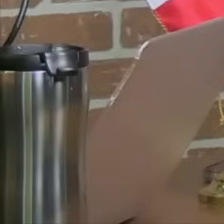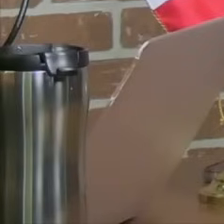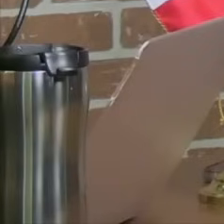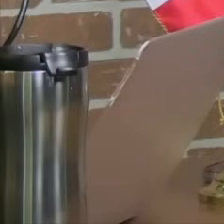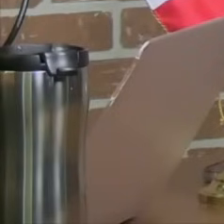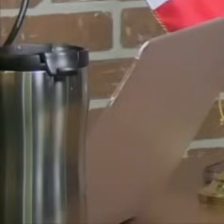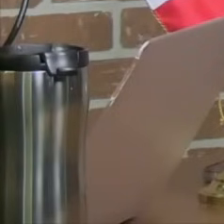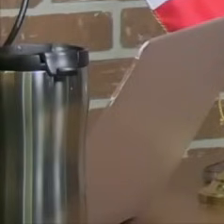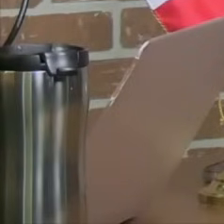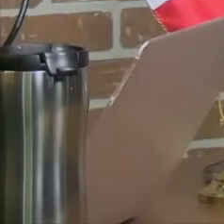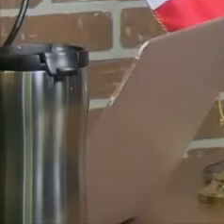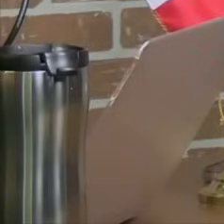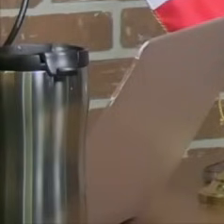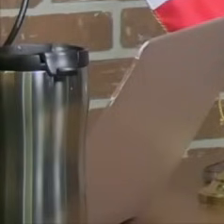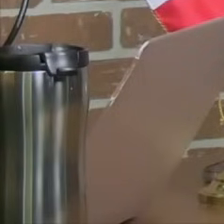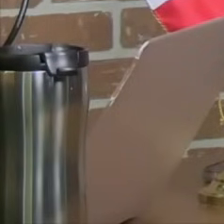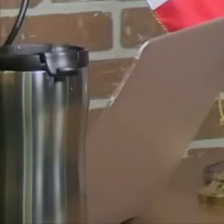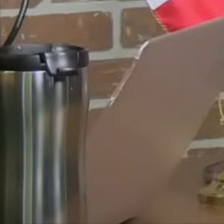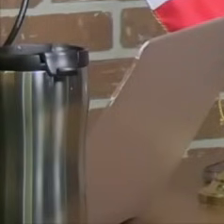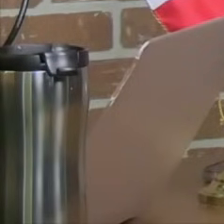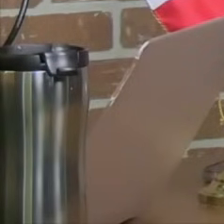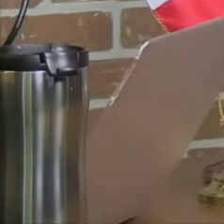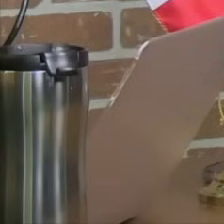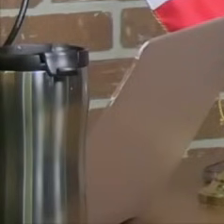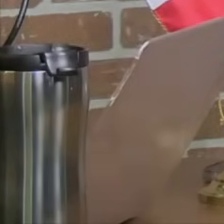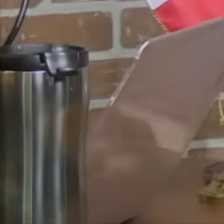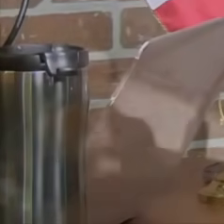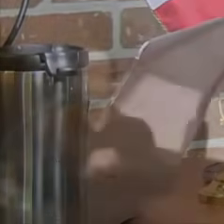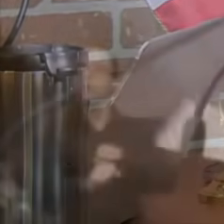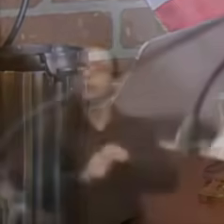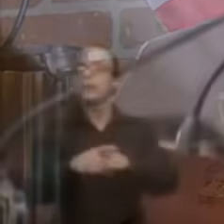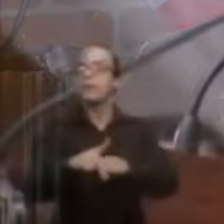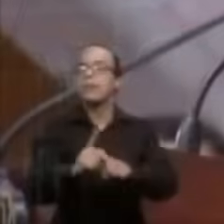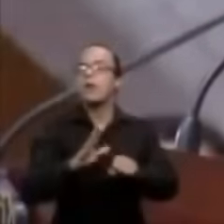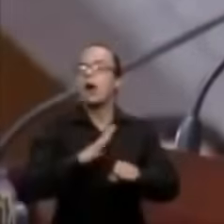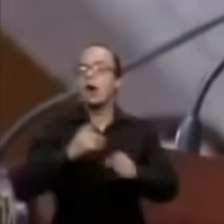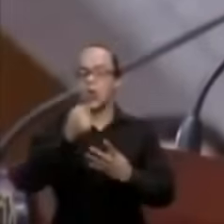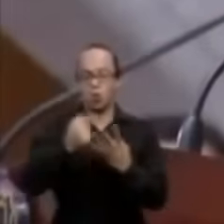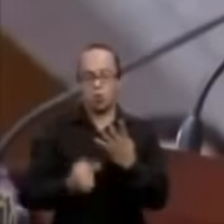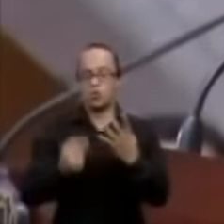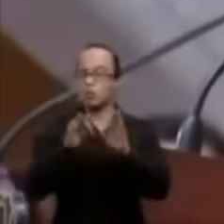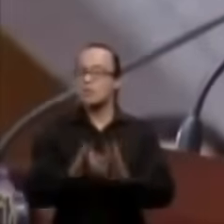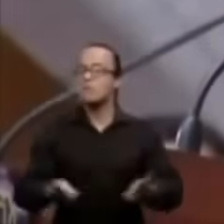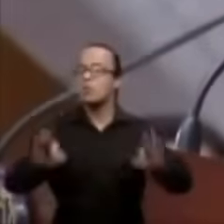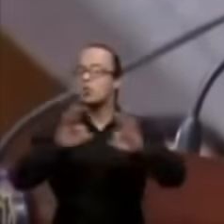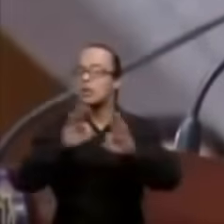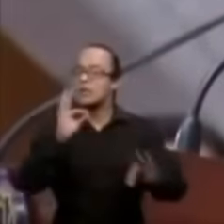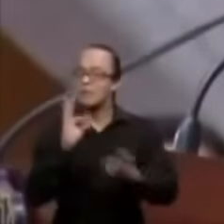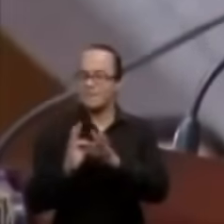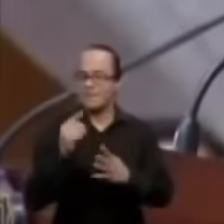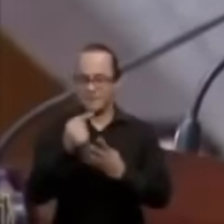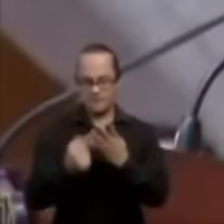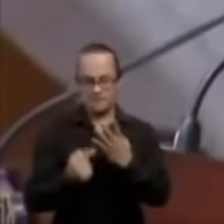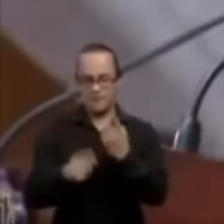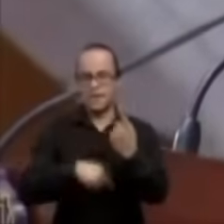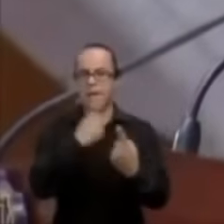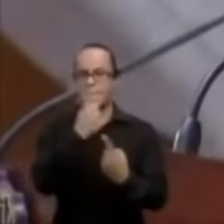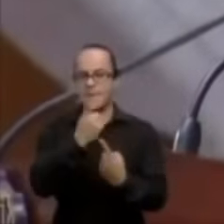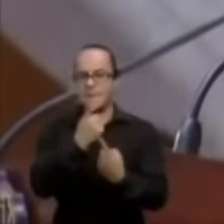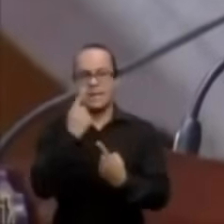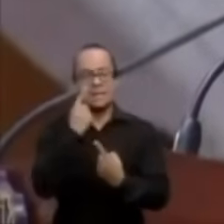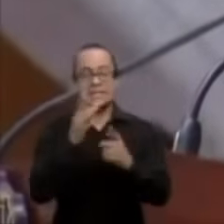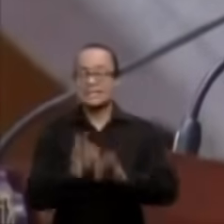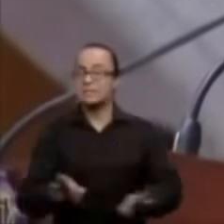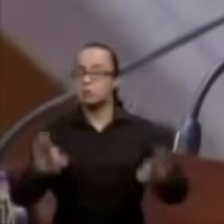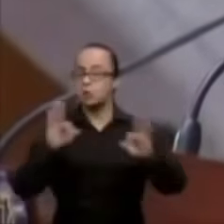serie de promesas que hizo el día de ayer Delfina Gómez. El primer pilar que tengo como presente es la transparencia